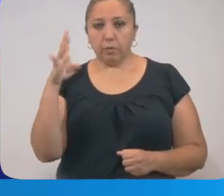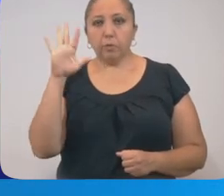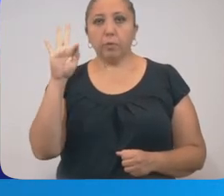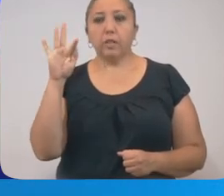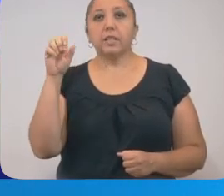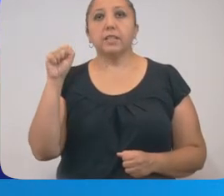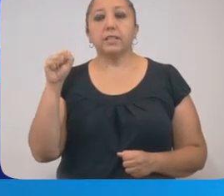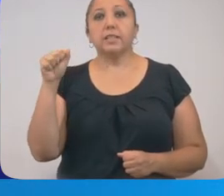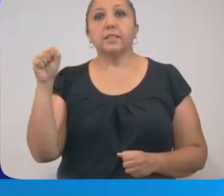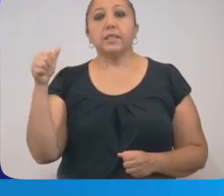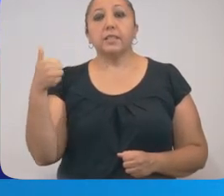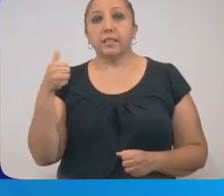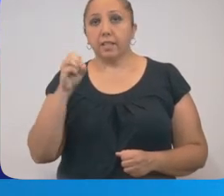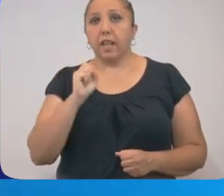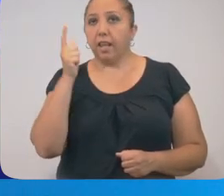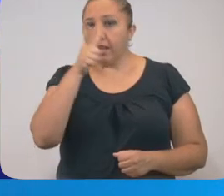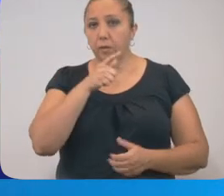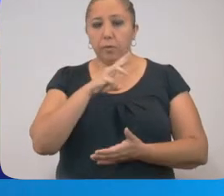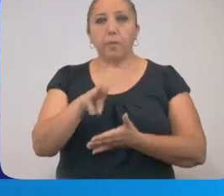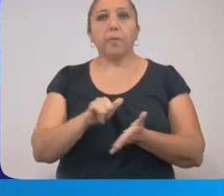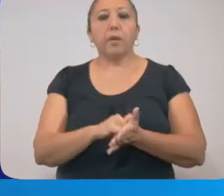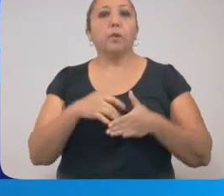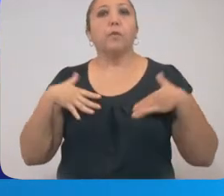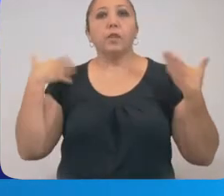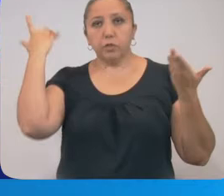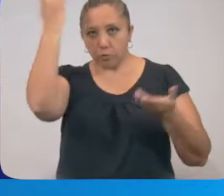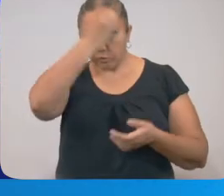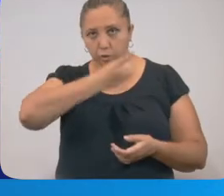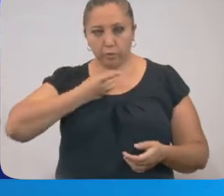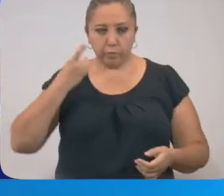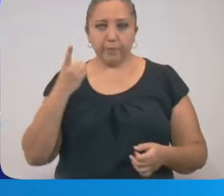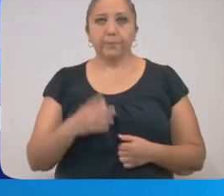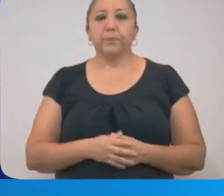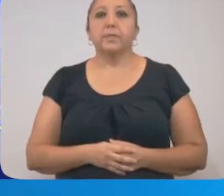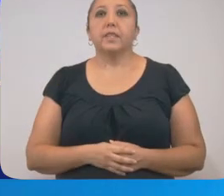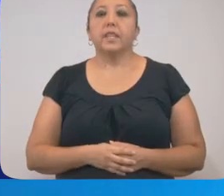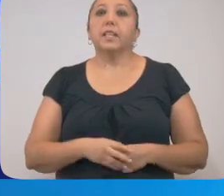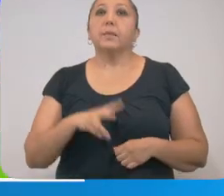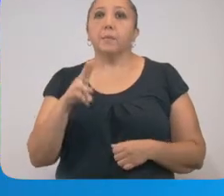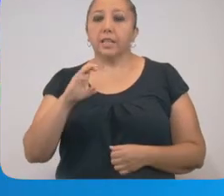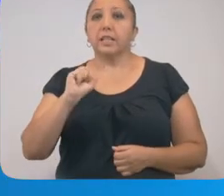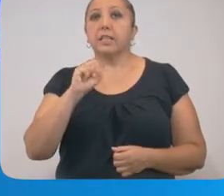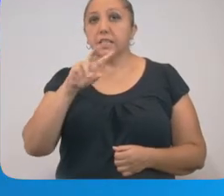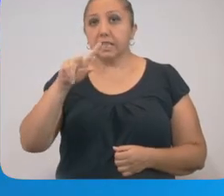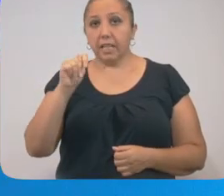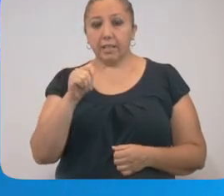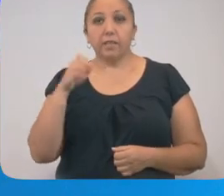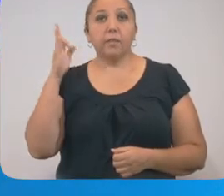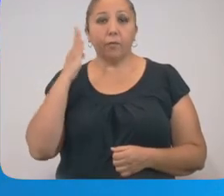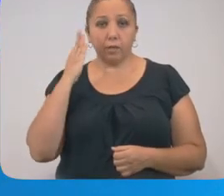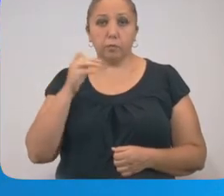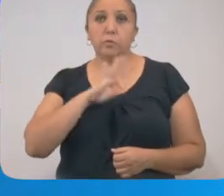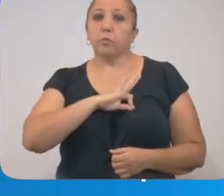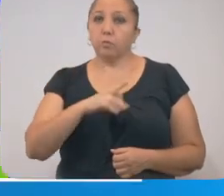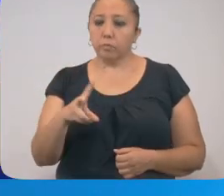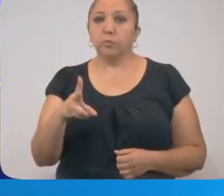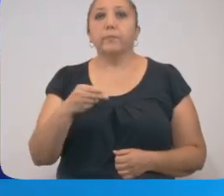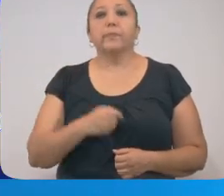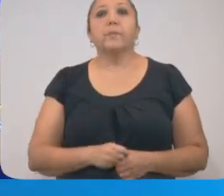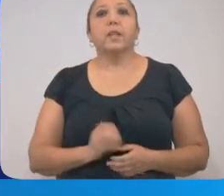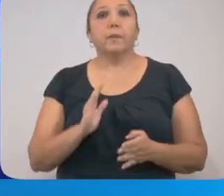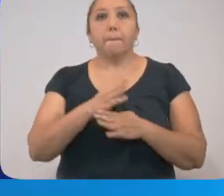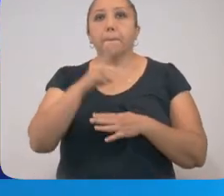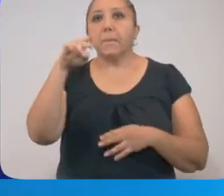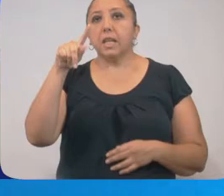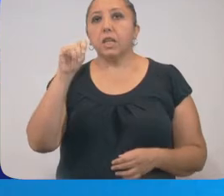-406622 en lengua maya ofrece un diagnóstico automatizado. El chat de la salud vía la red social de Facebook y la aplicación